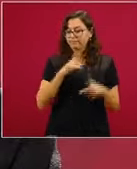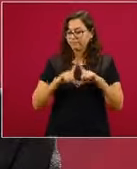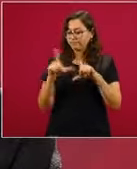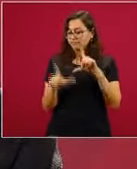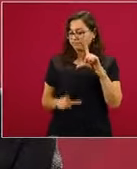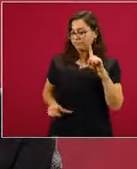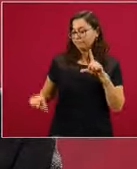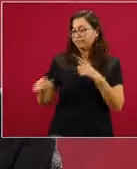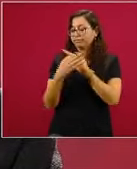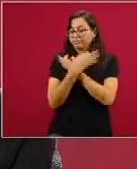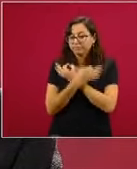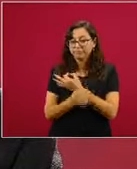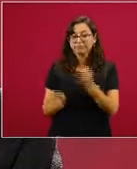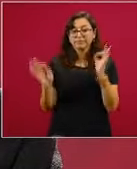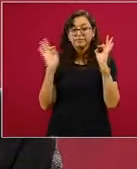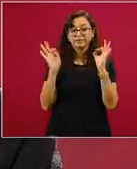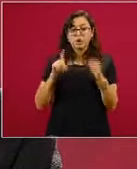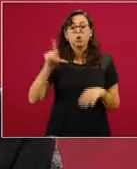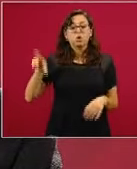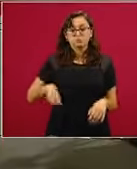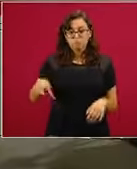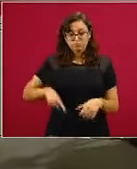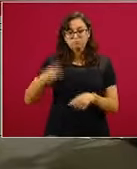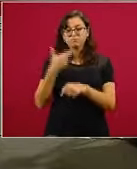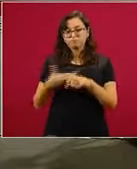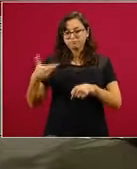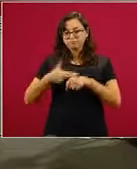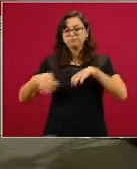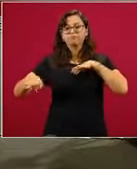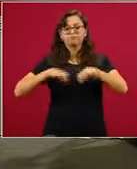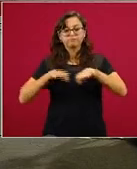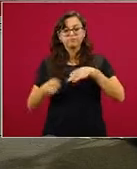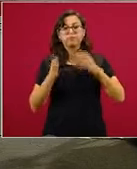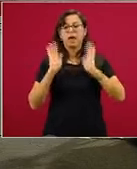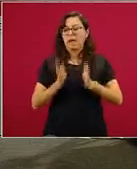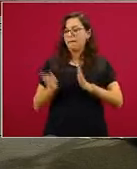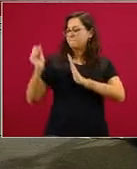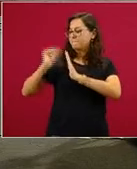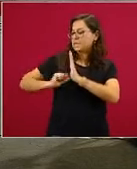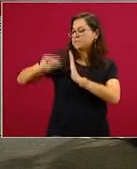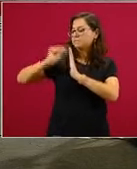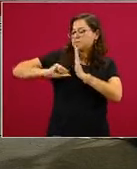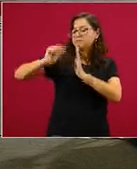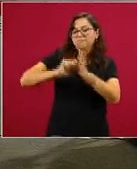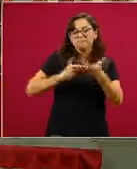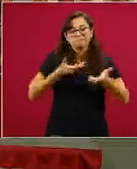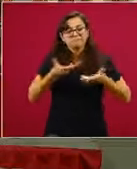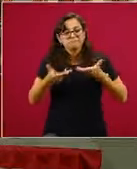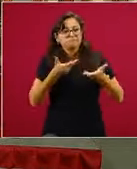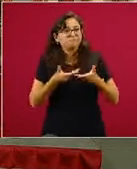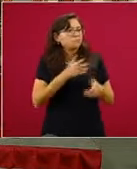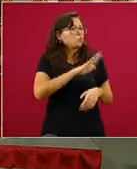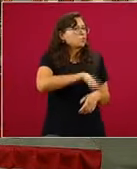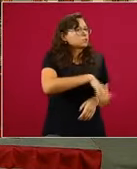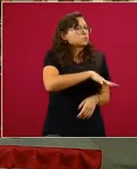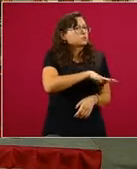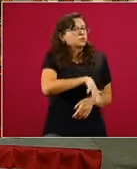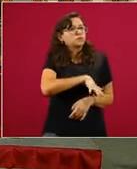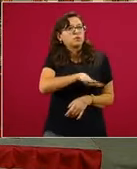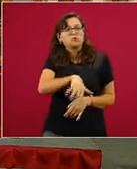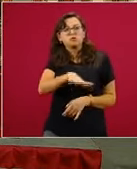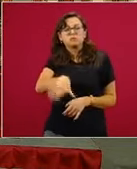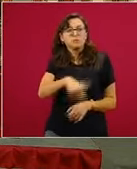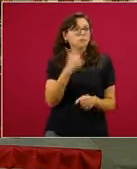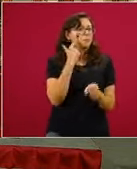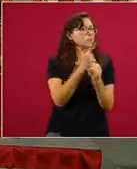México sepa que el gobierno ha estado trabajando por meses ya en identificar las mejores